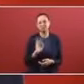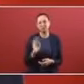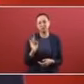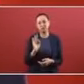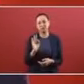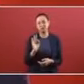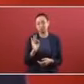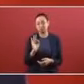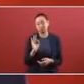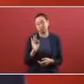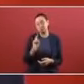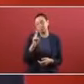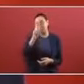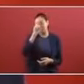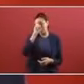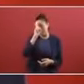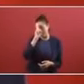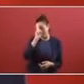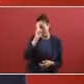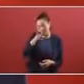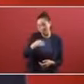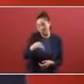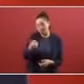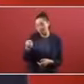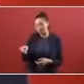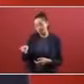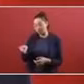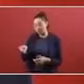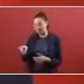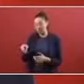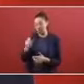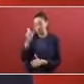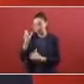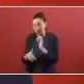fuerte, esta práctica, y dije que sí,